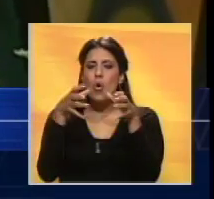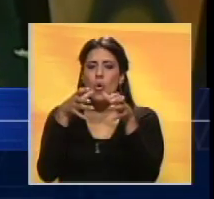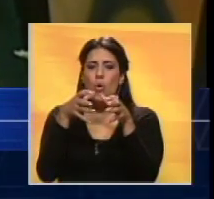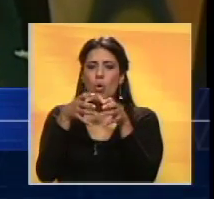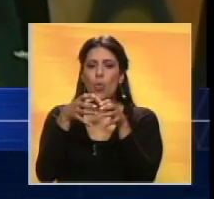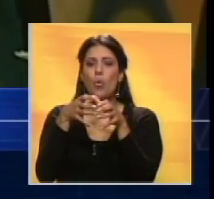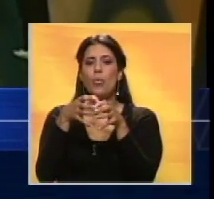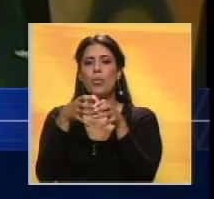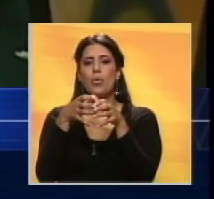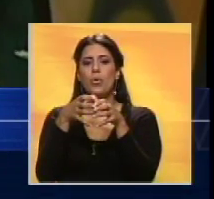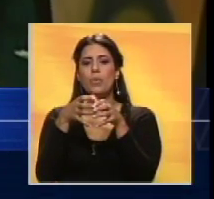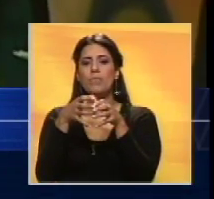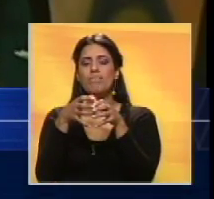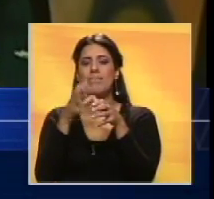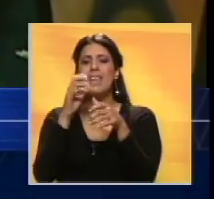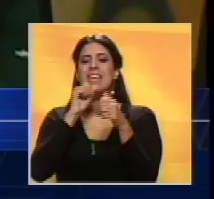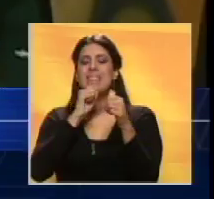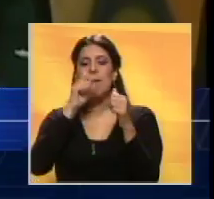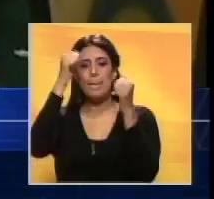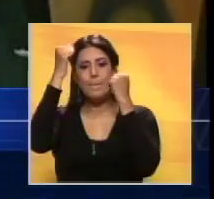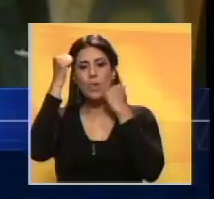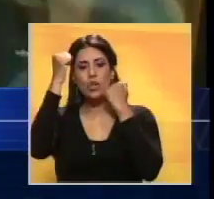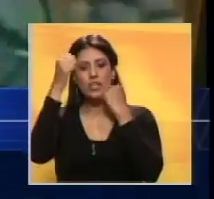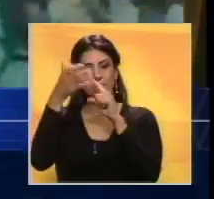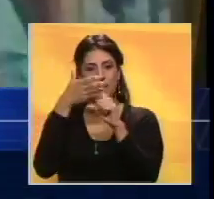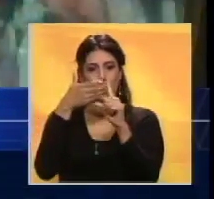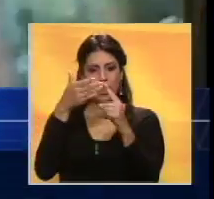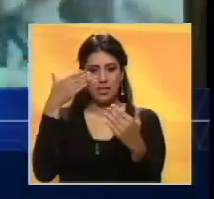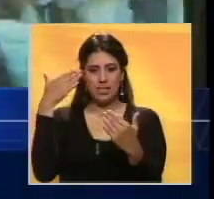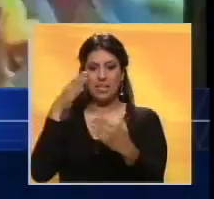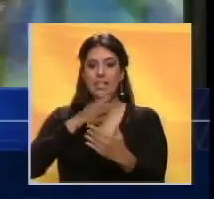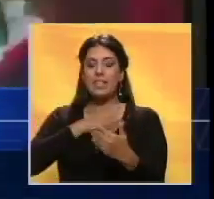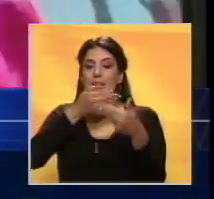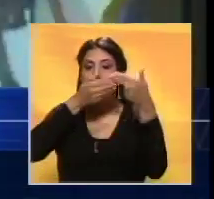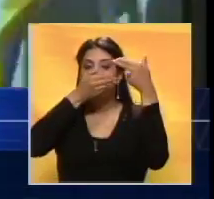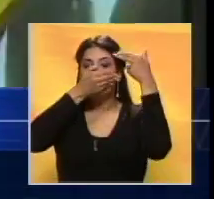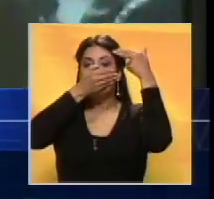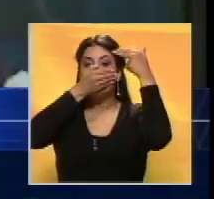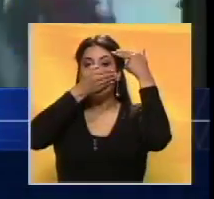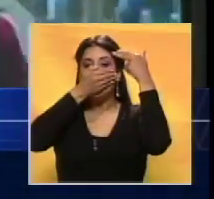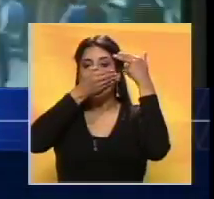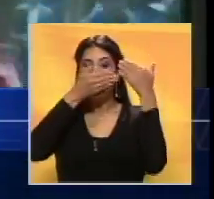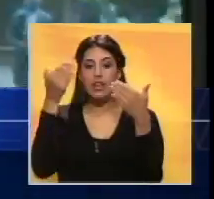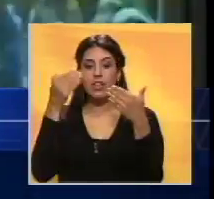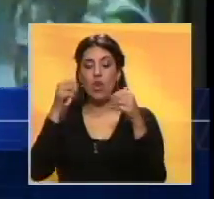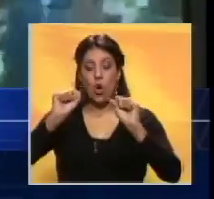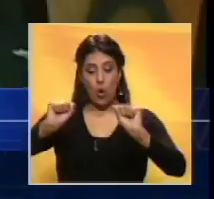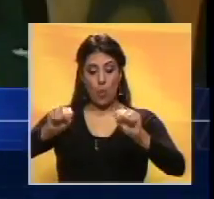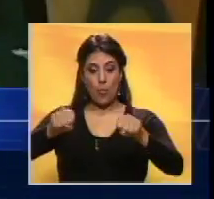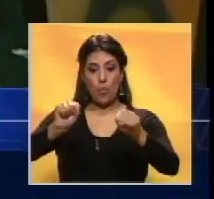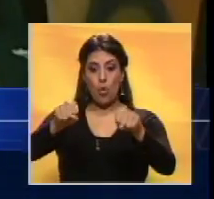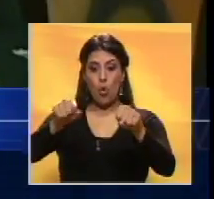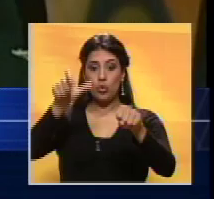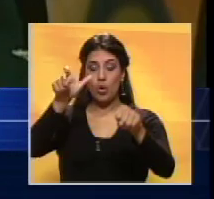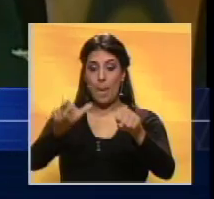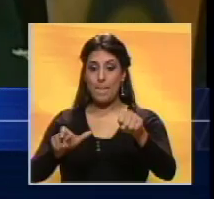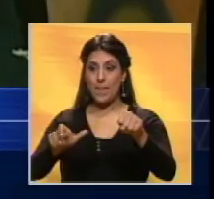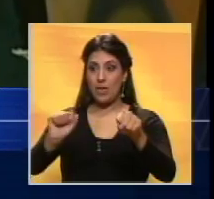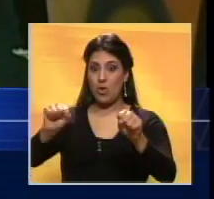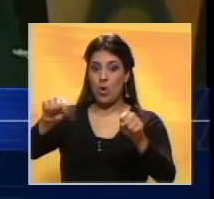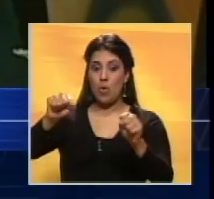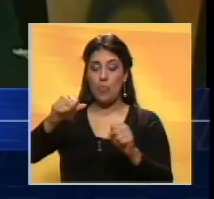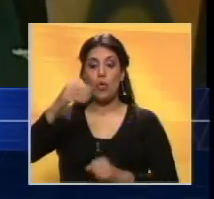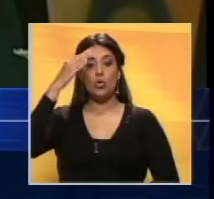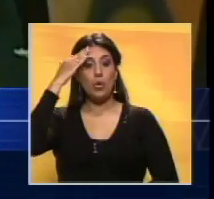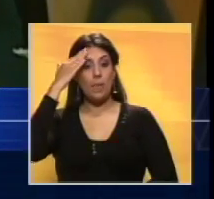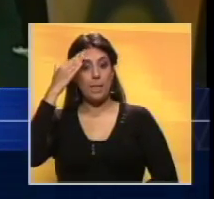grupo de protestantes violentos que habían secuestrado la moto de un funcionario de